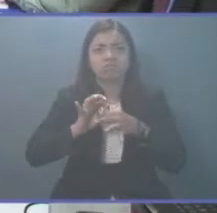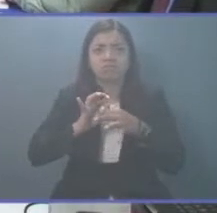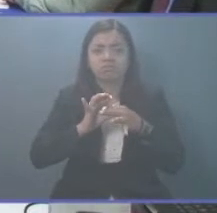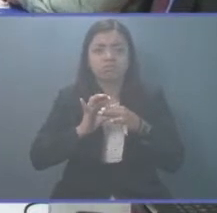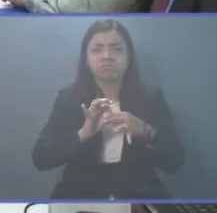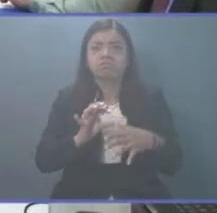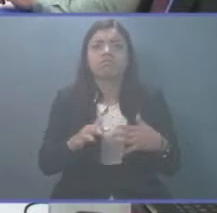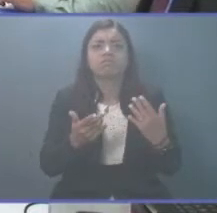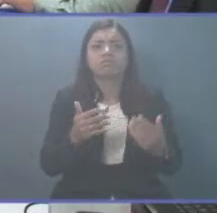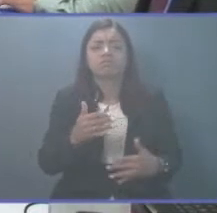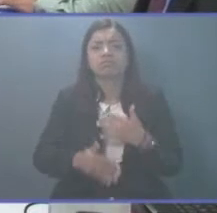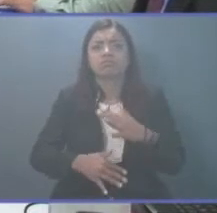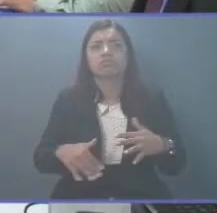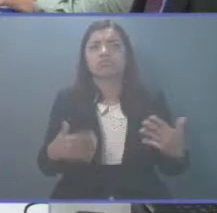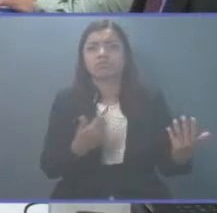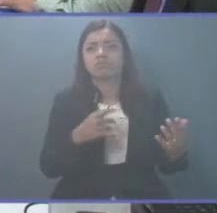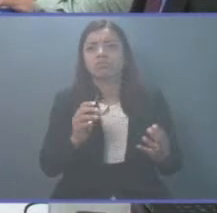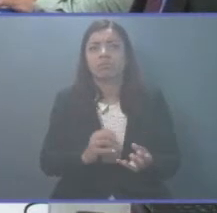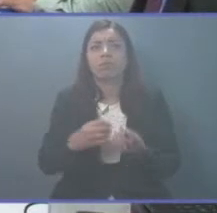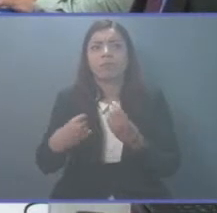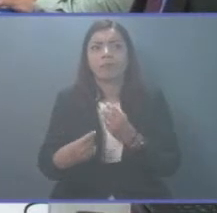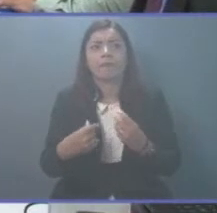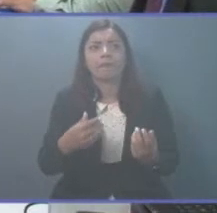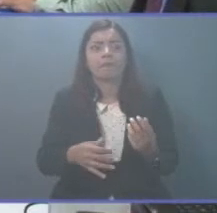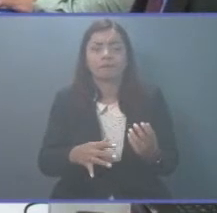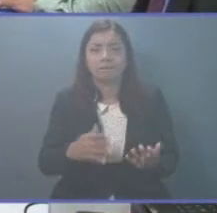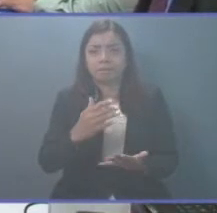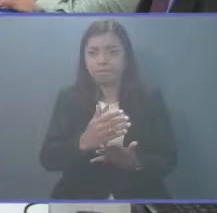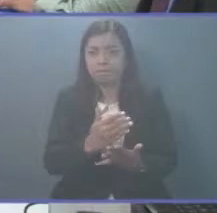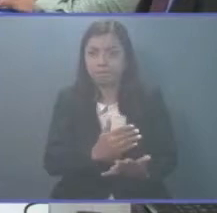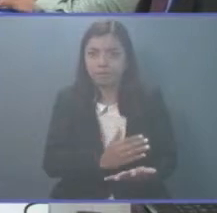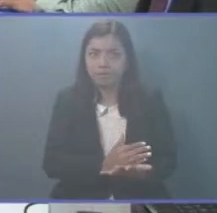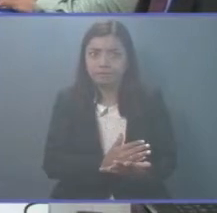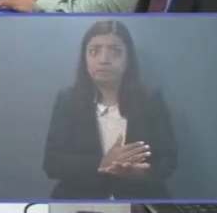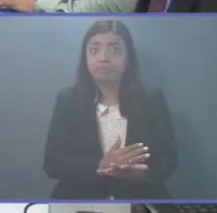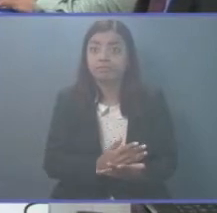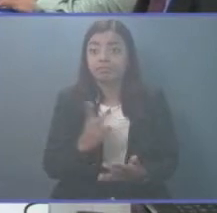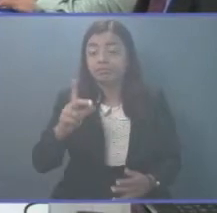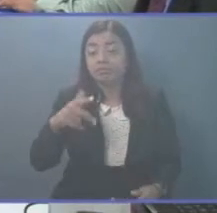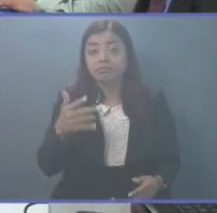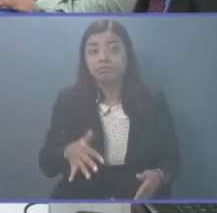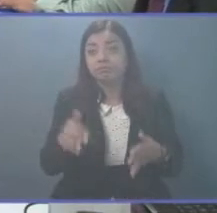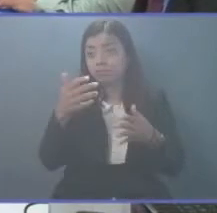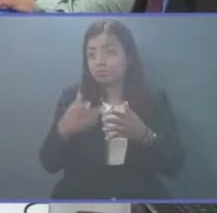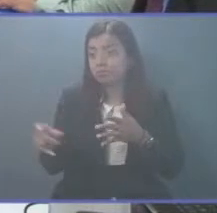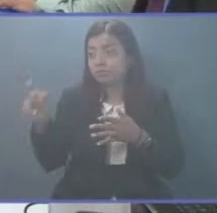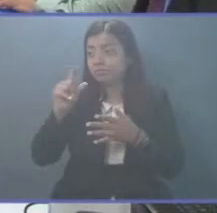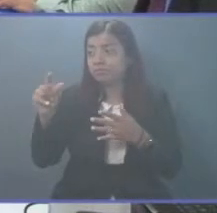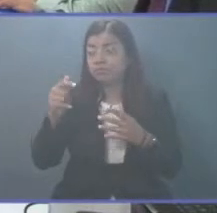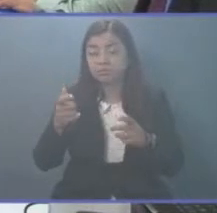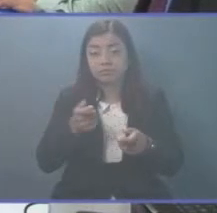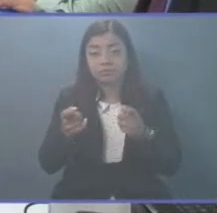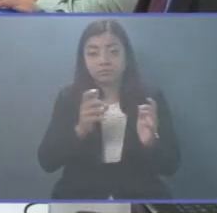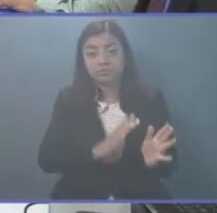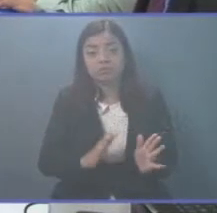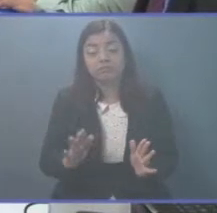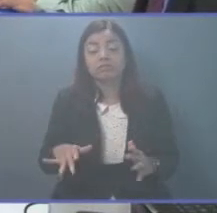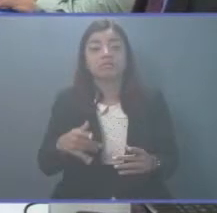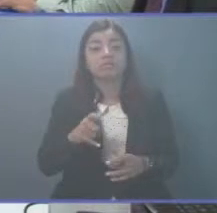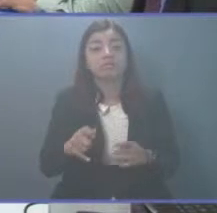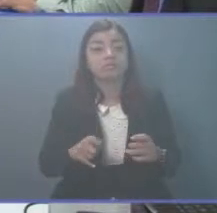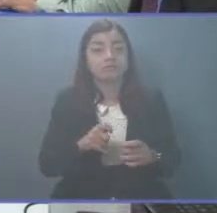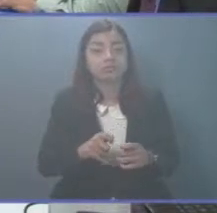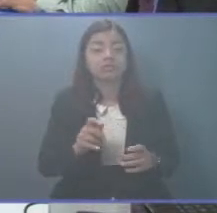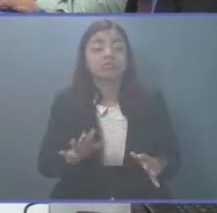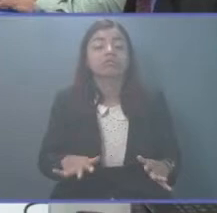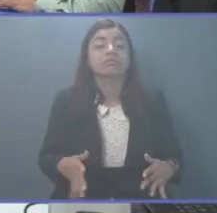con la unidad de extinción de dominio y las demás unidades fiscales especializadas competentes a